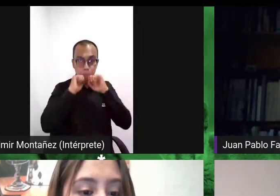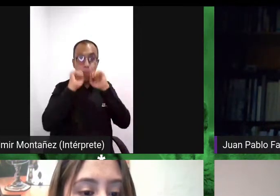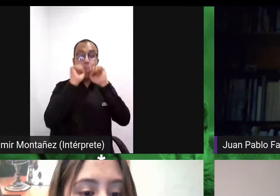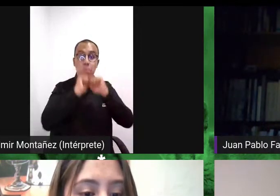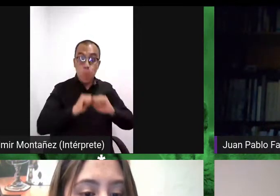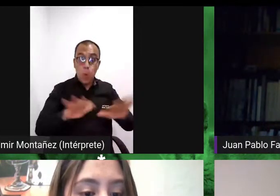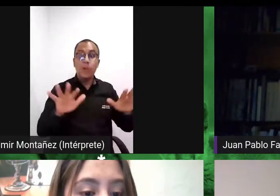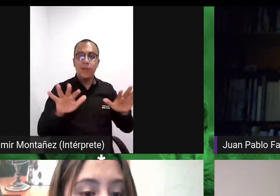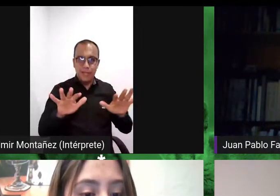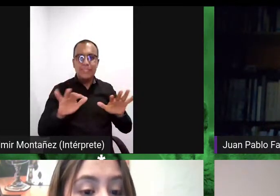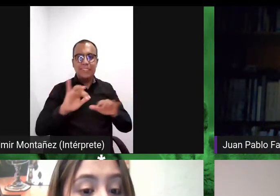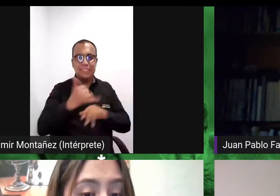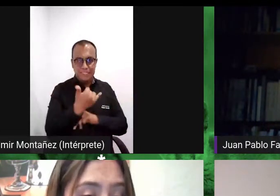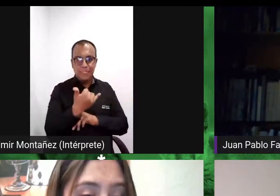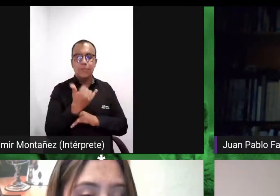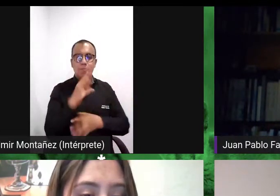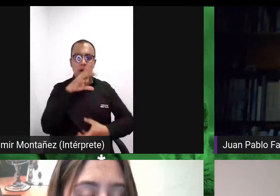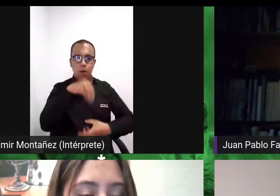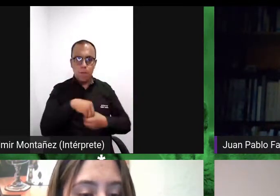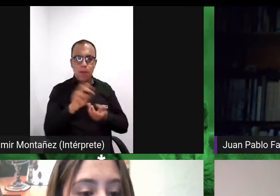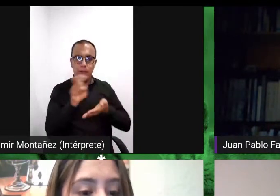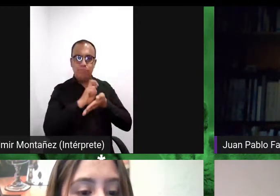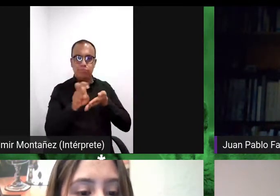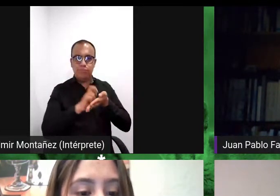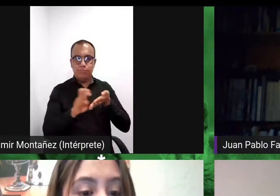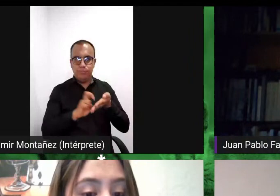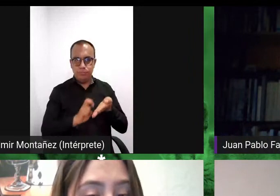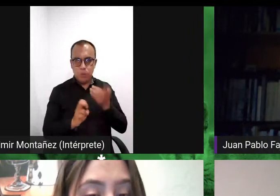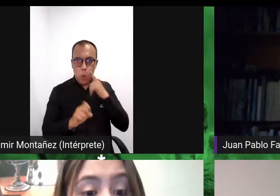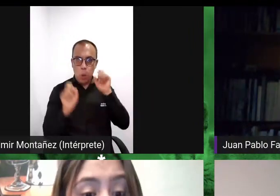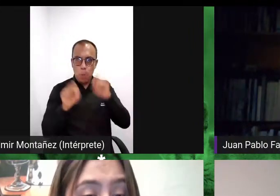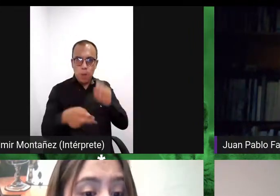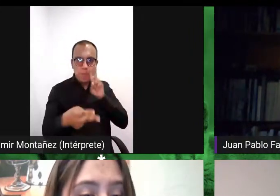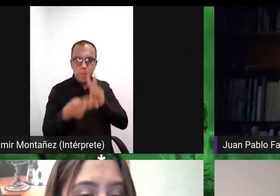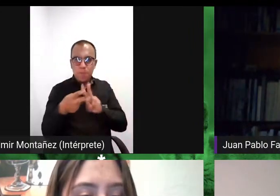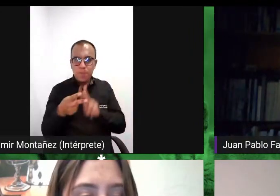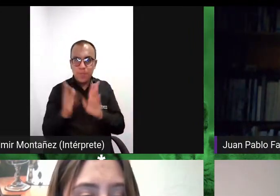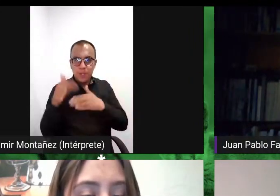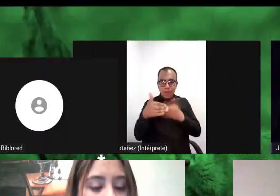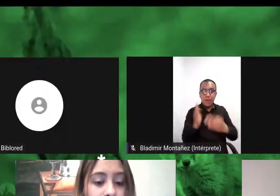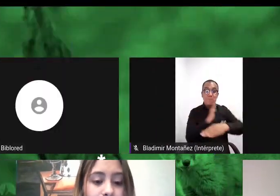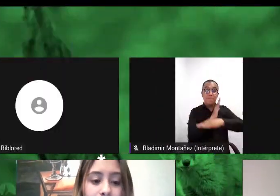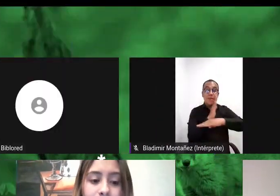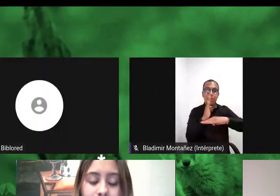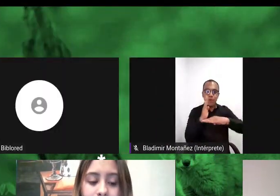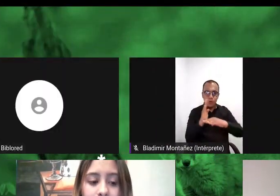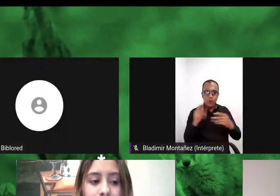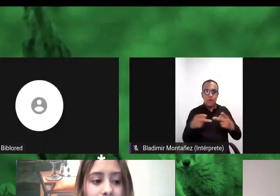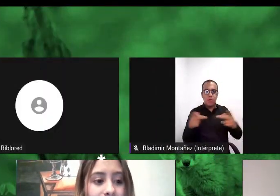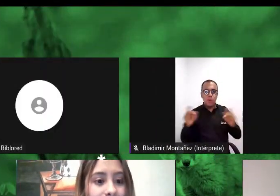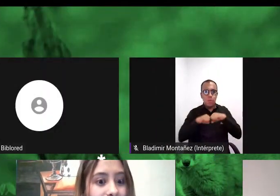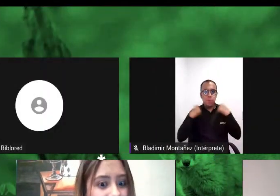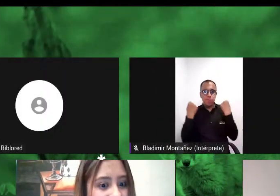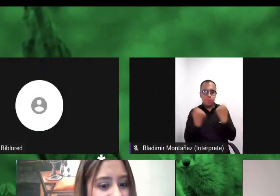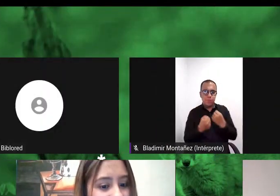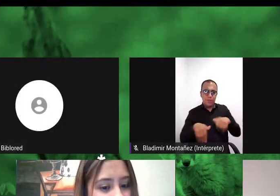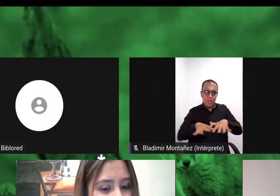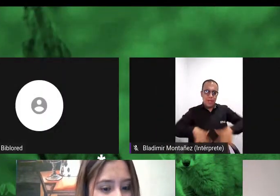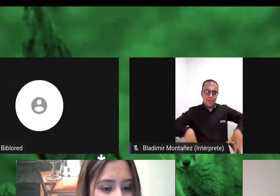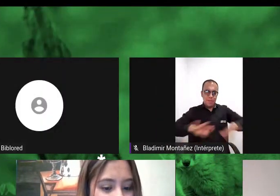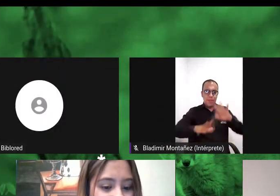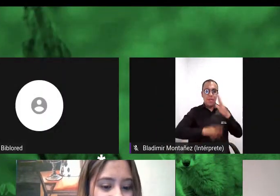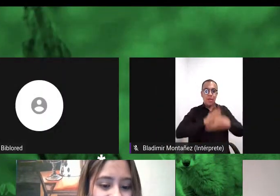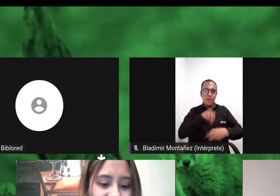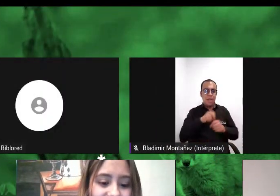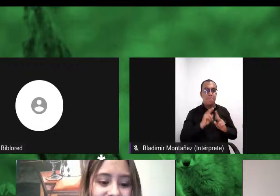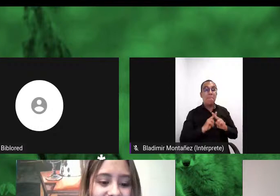estén, para ser impresas. Estas las pueden conocer en los kits que están en las bibliotecas y en las aulas ambientales, y allá se las van a